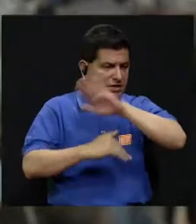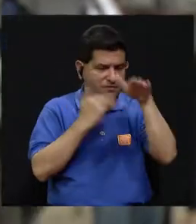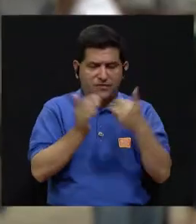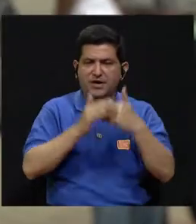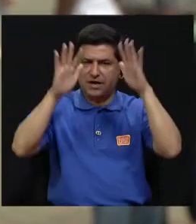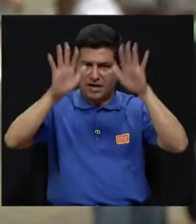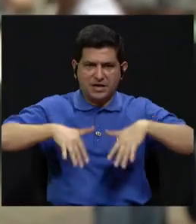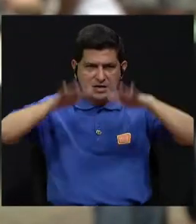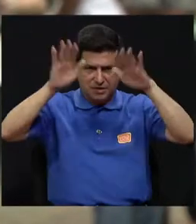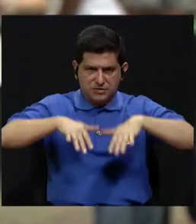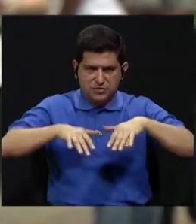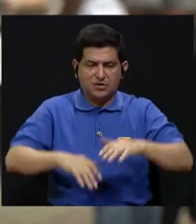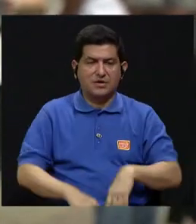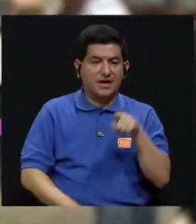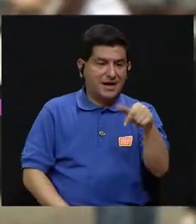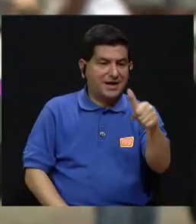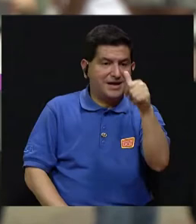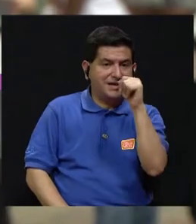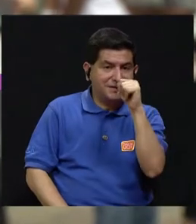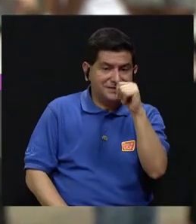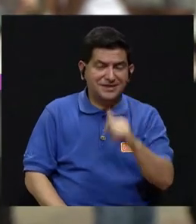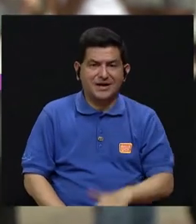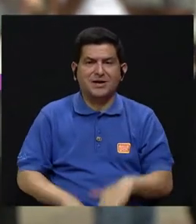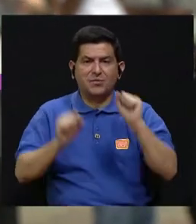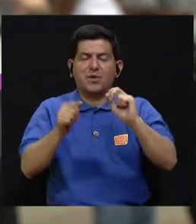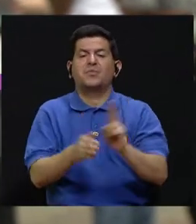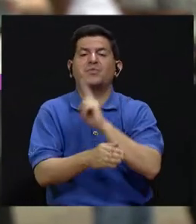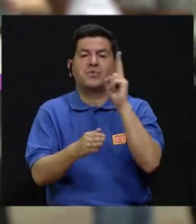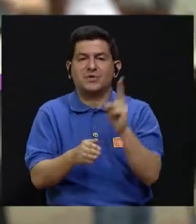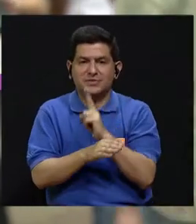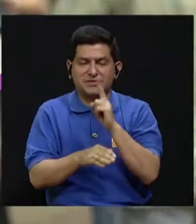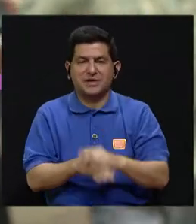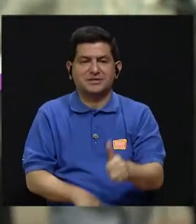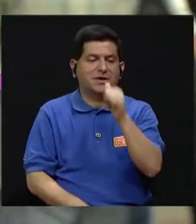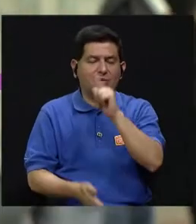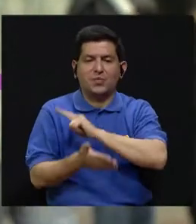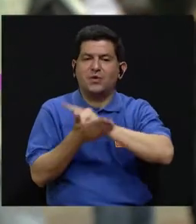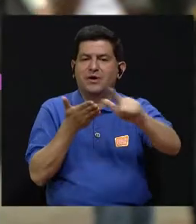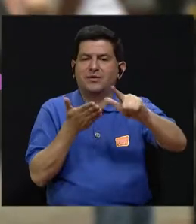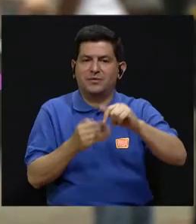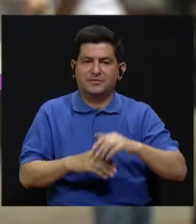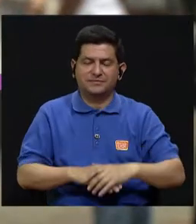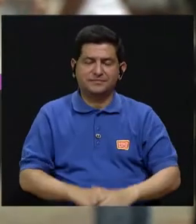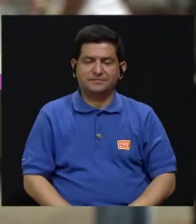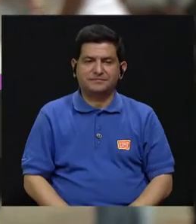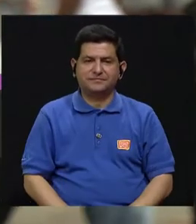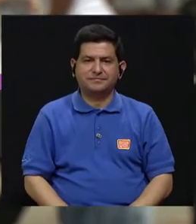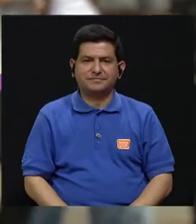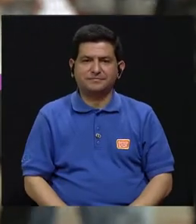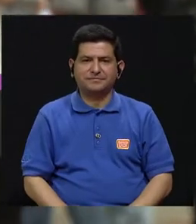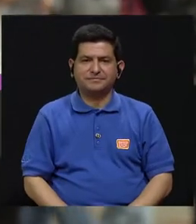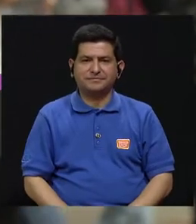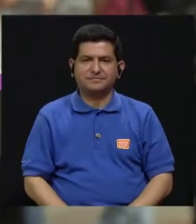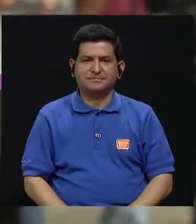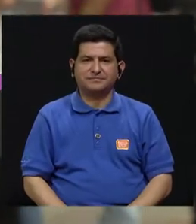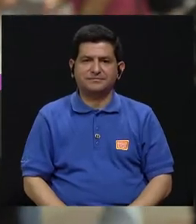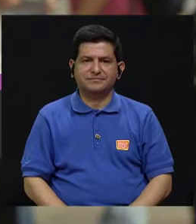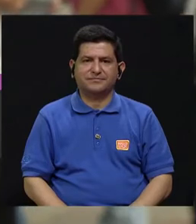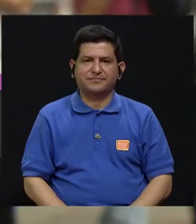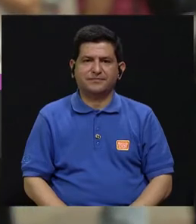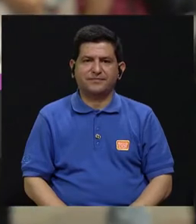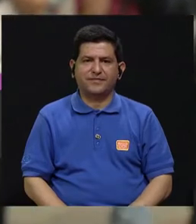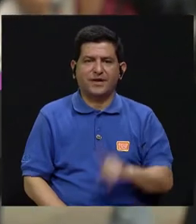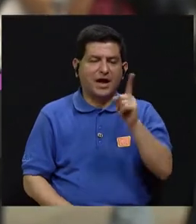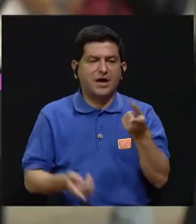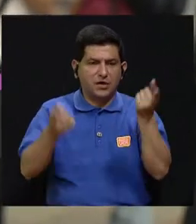que toda la lluvia que cae, todo el agua que nos cae, puede ser utilizada como agua potable. O sea, y hay